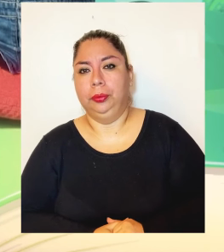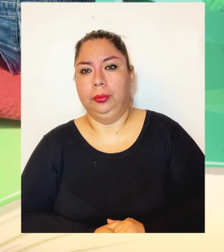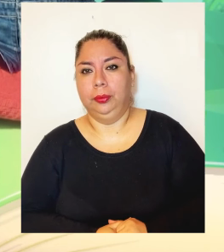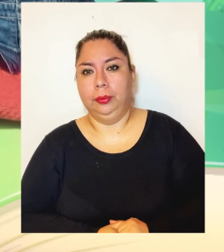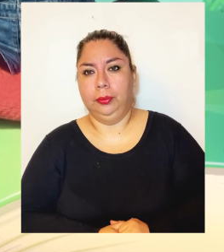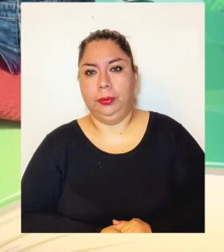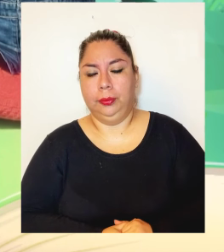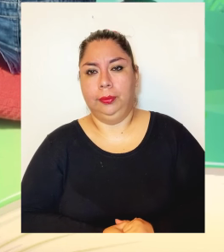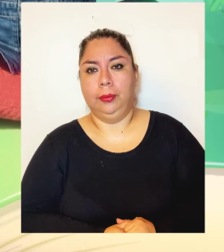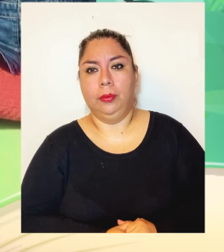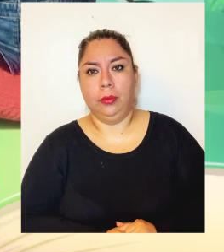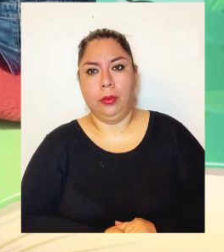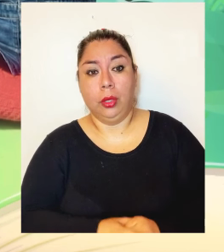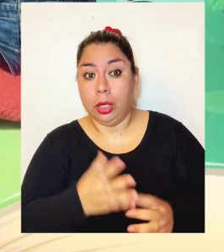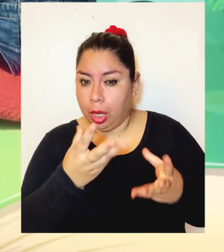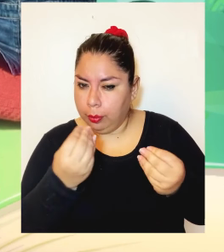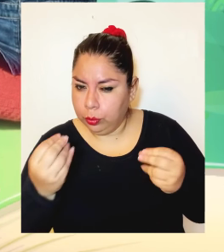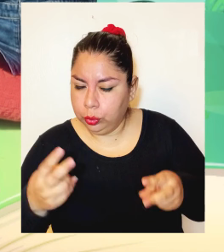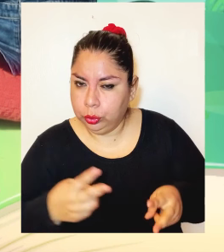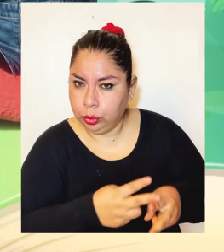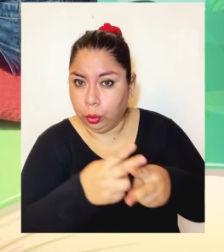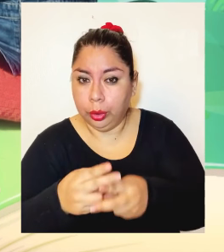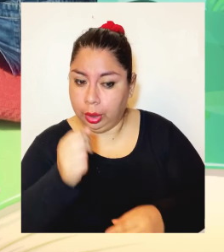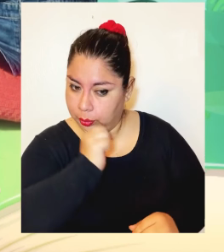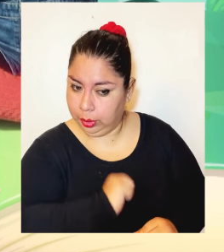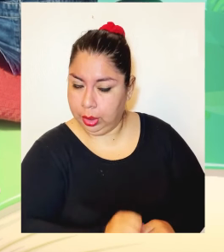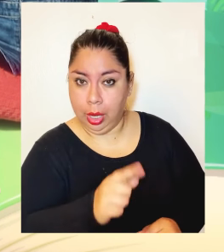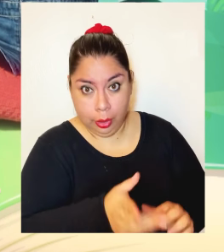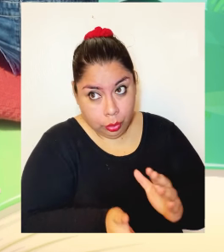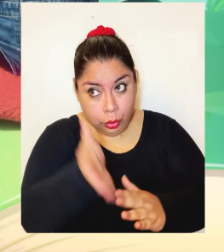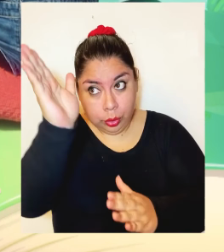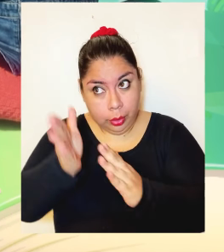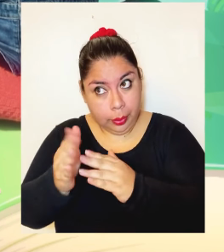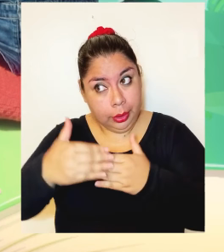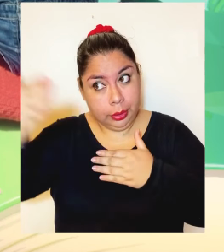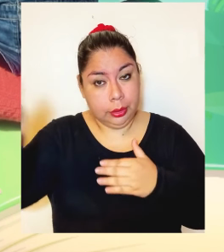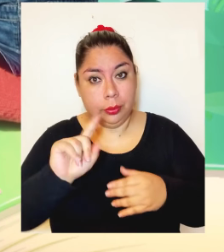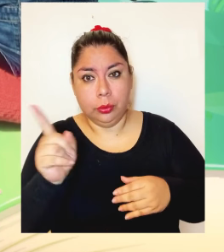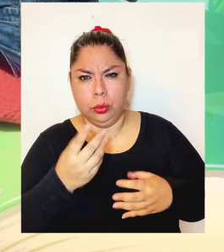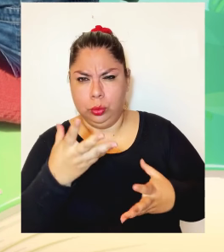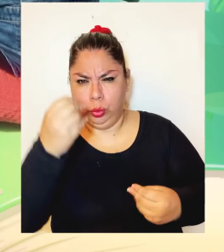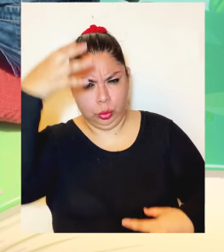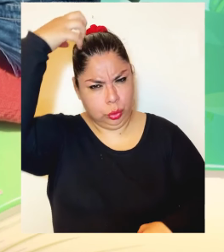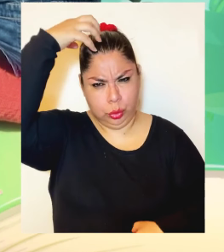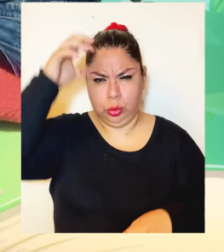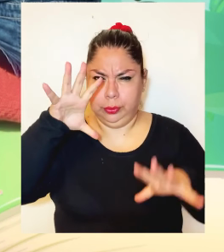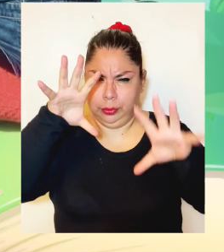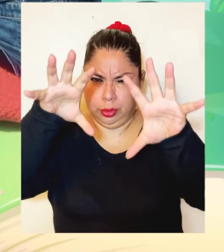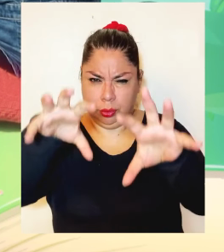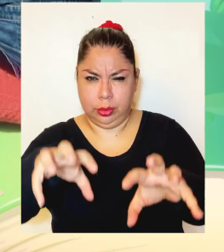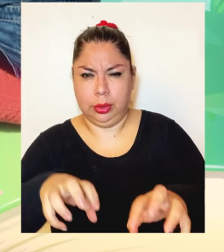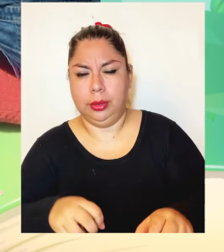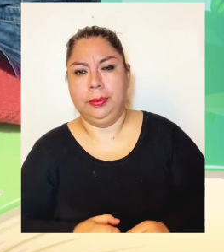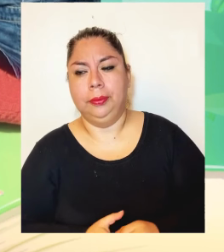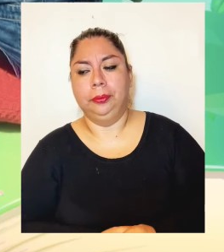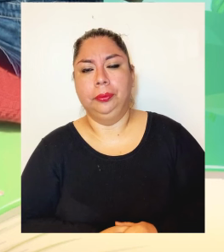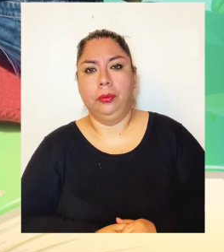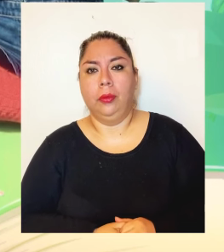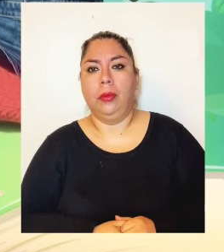Ten mucho cuidado, hija. No te alejes mucho porque hay otorongos feroces. La